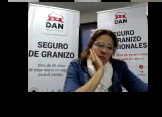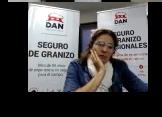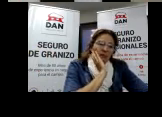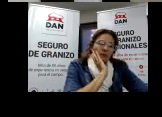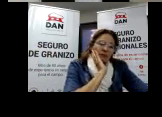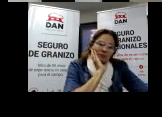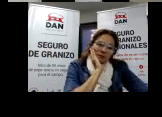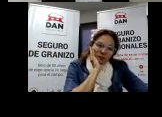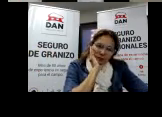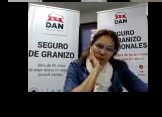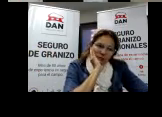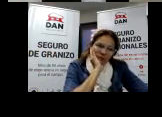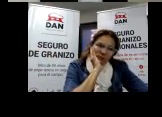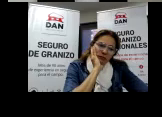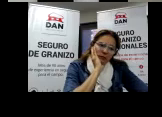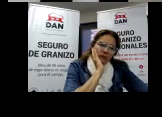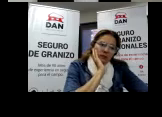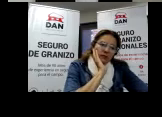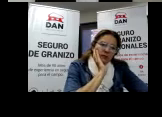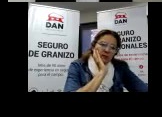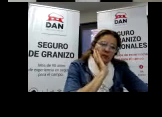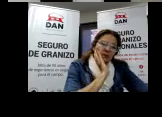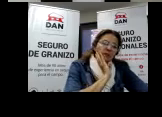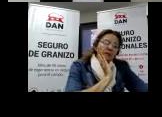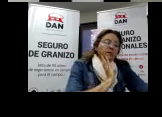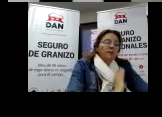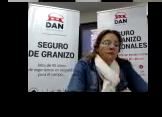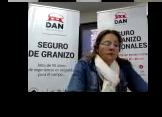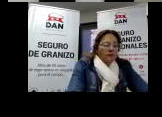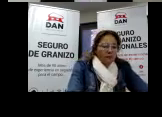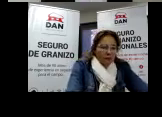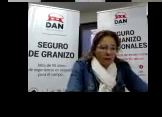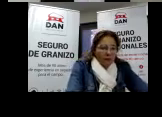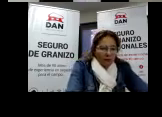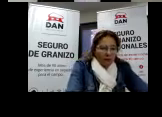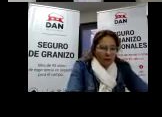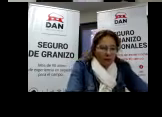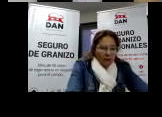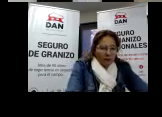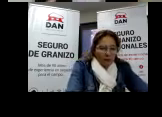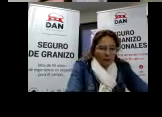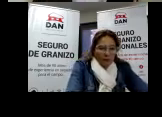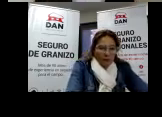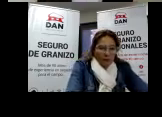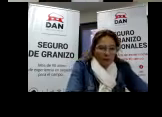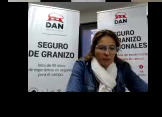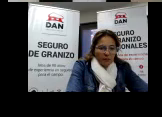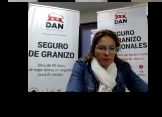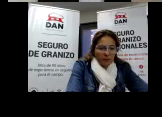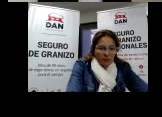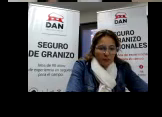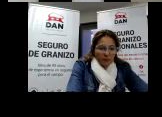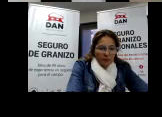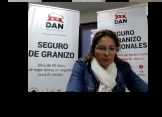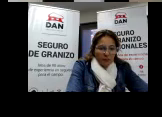niño en su defecto, depende de lo que estemos hablando, genera circulación general, y esa circulación general es la que se tiene que ir